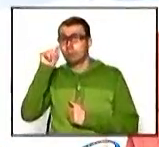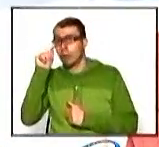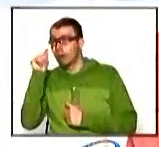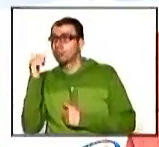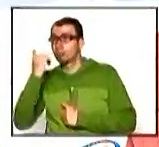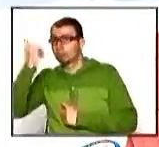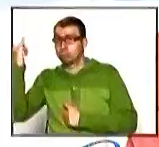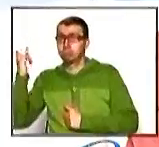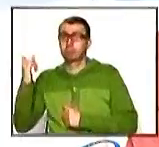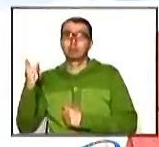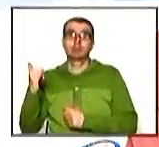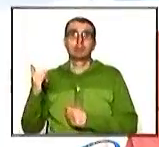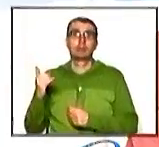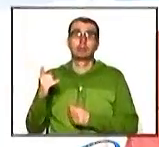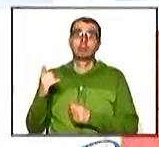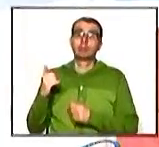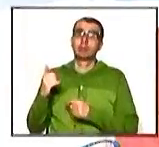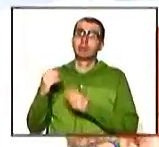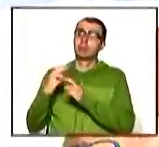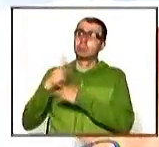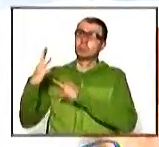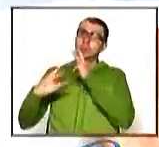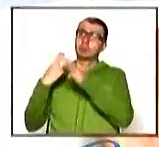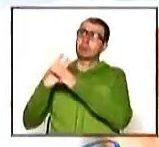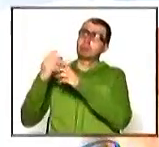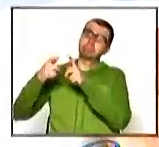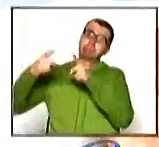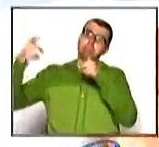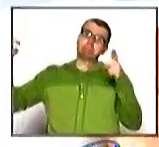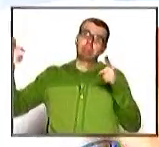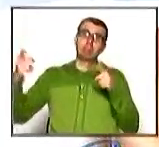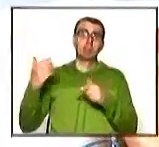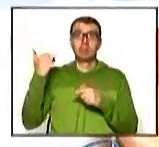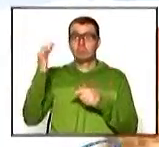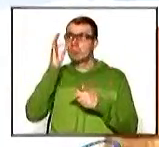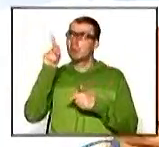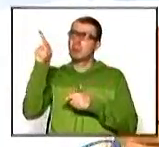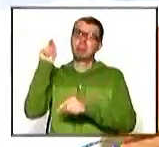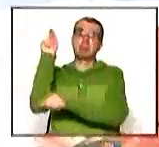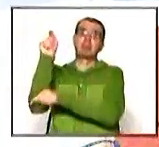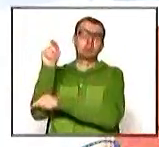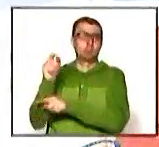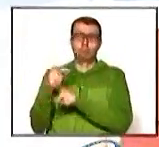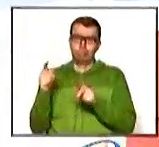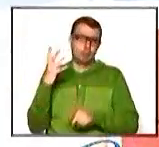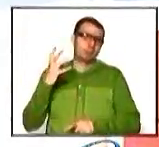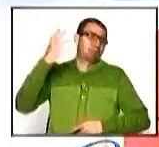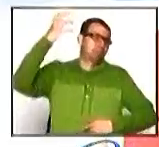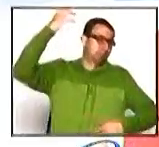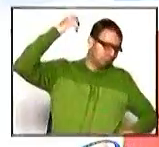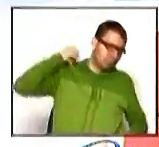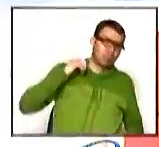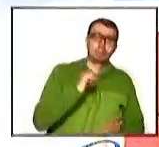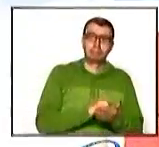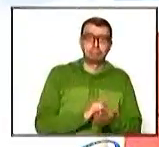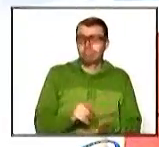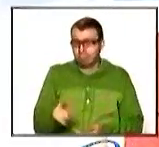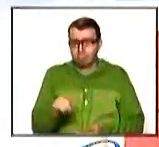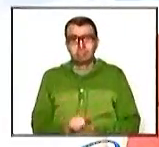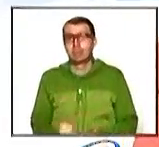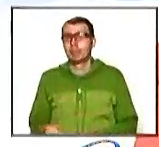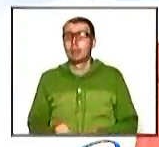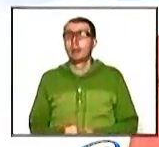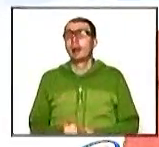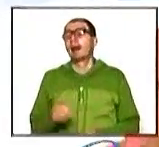población del mundo, vayan a estar criticando una cosa que tiene milenaria. Entonces, muchas